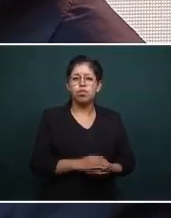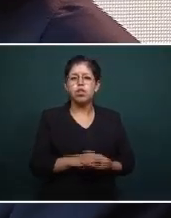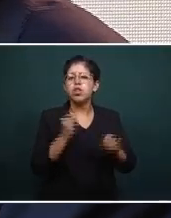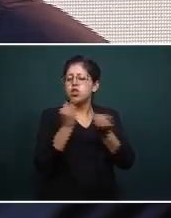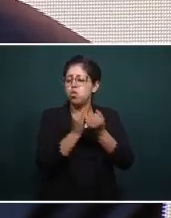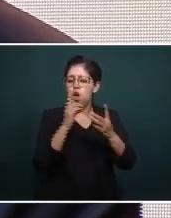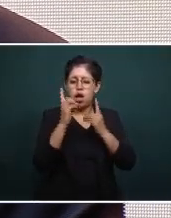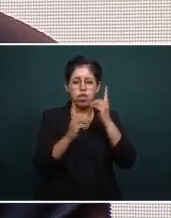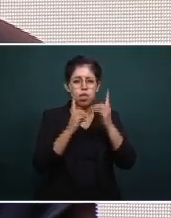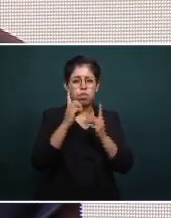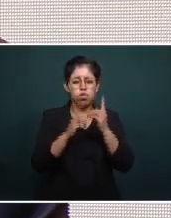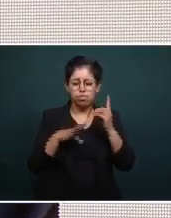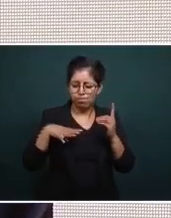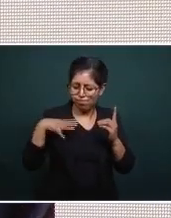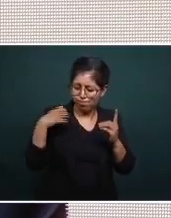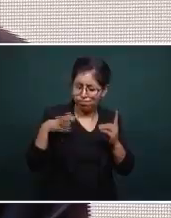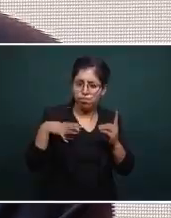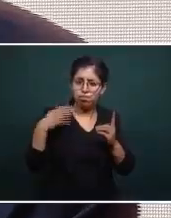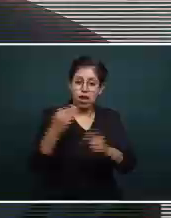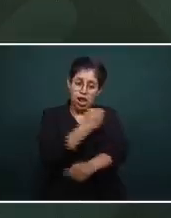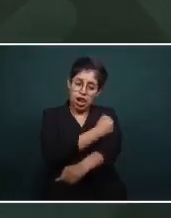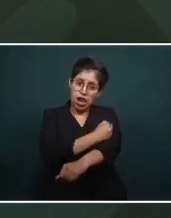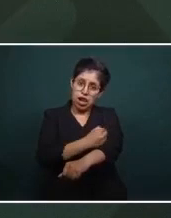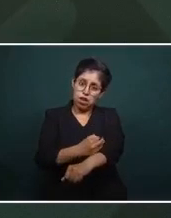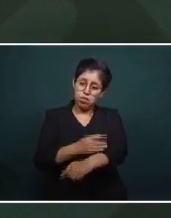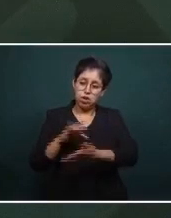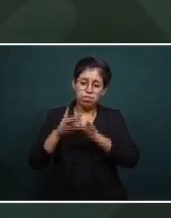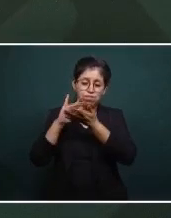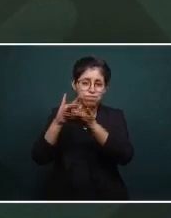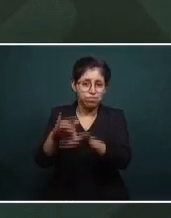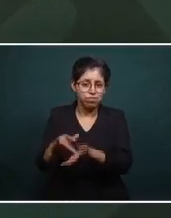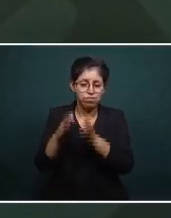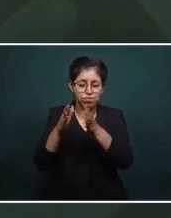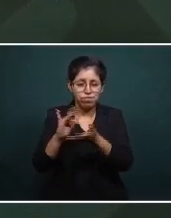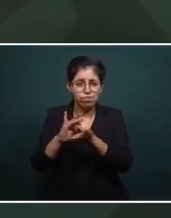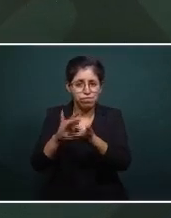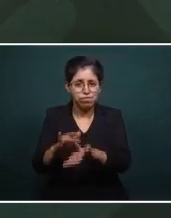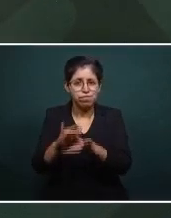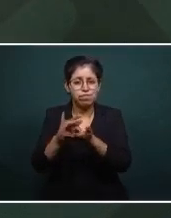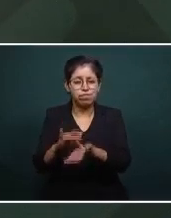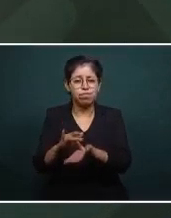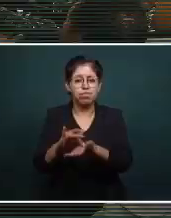deporte, el esfuerzo de las familias que les ayudan.